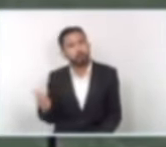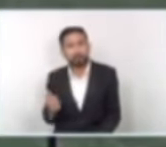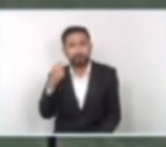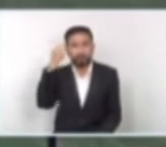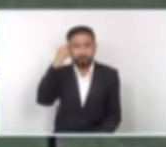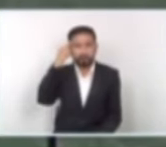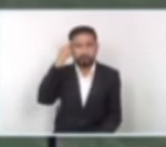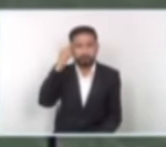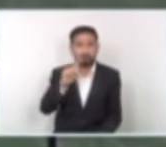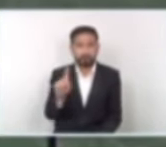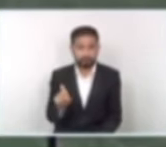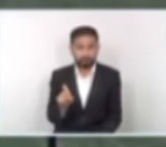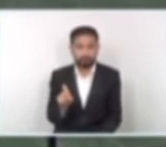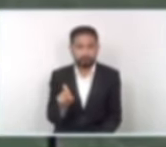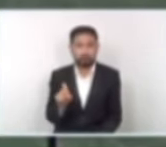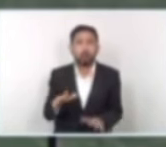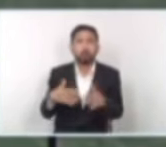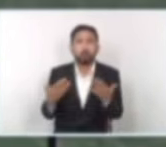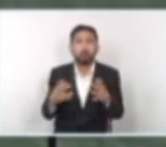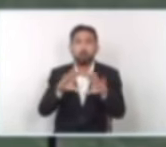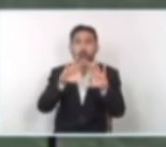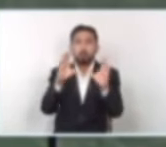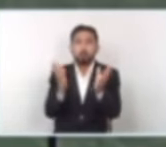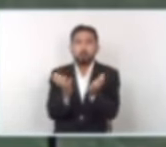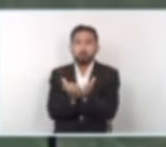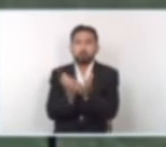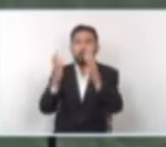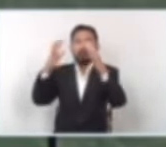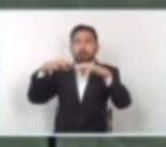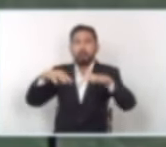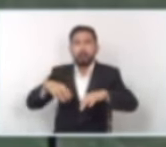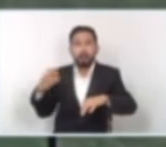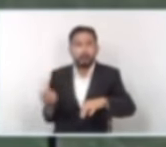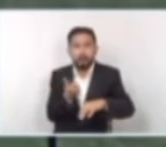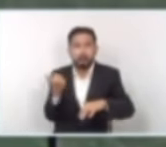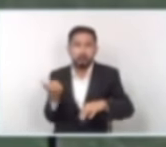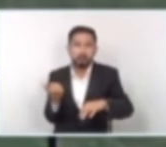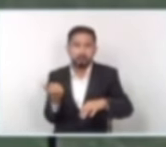pregunta. ¿Cómo es que el mundo está cayendo tan rápido?